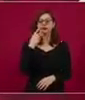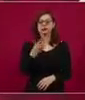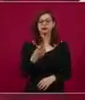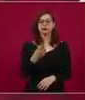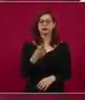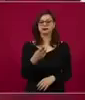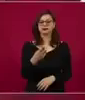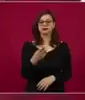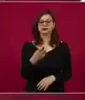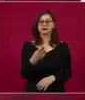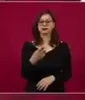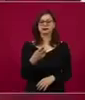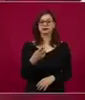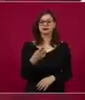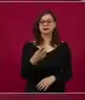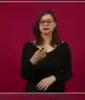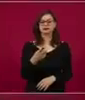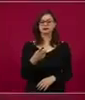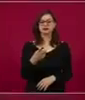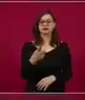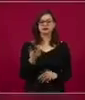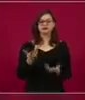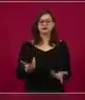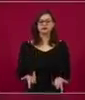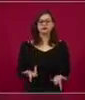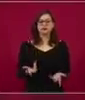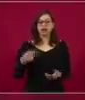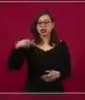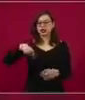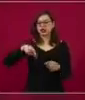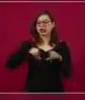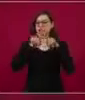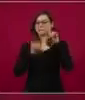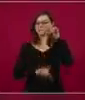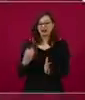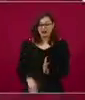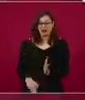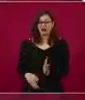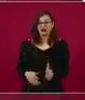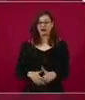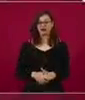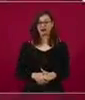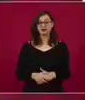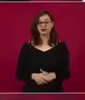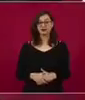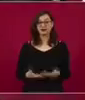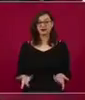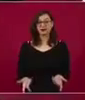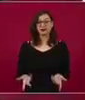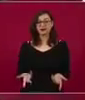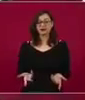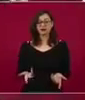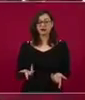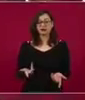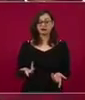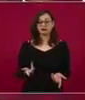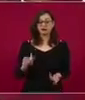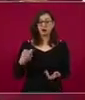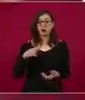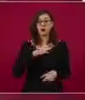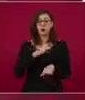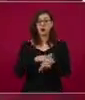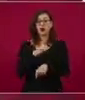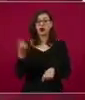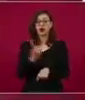de que nos faltan soldadores en México, de tanta obra que hay,